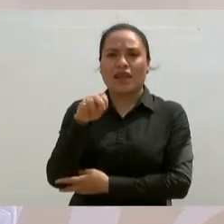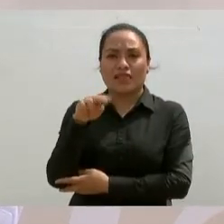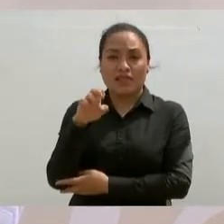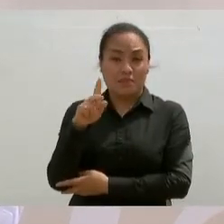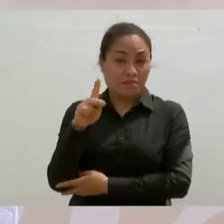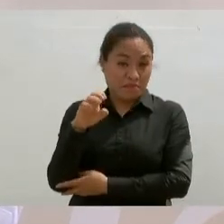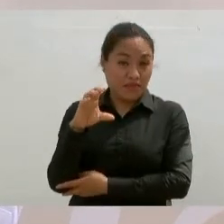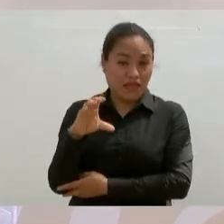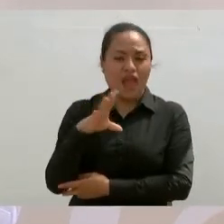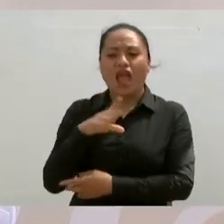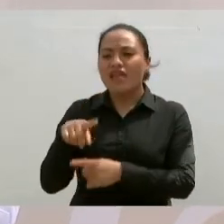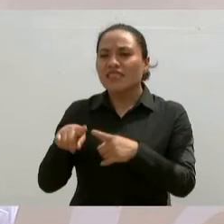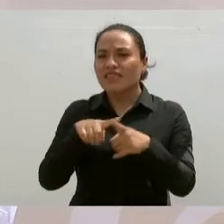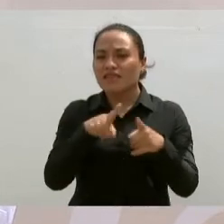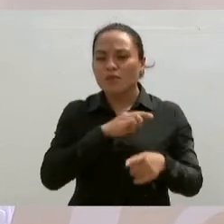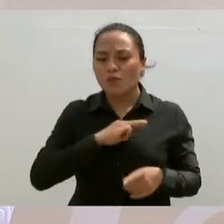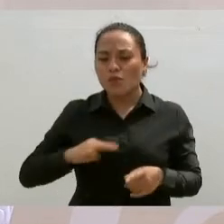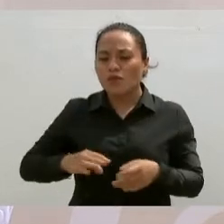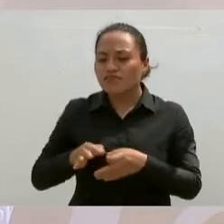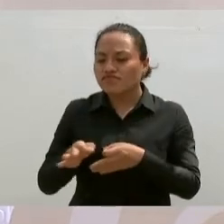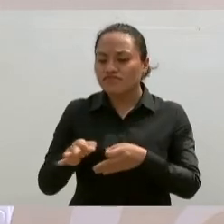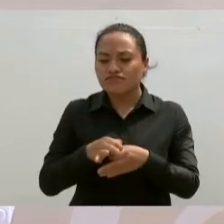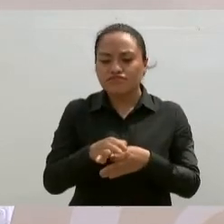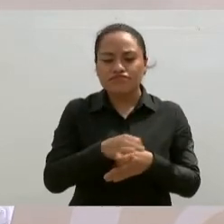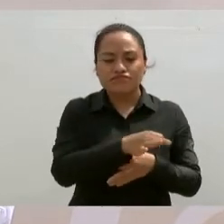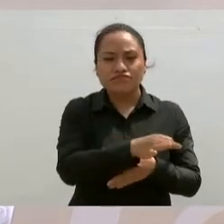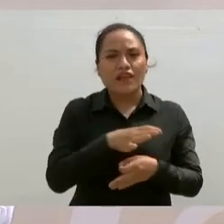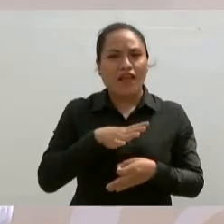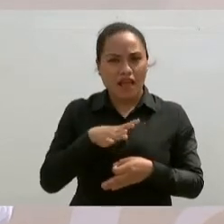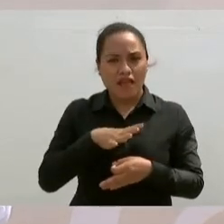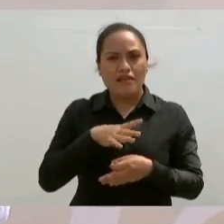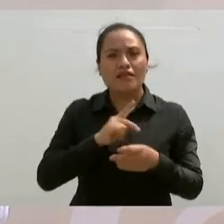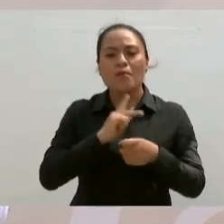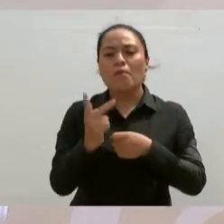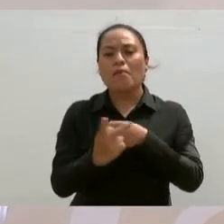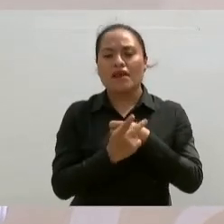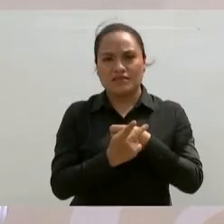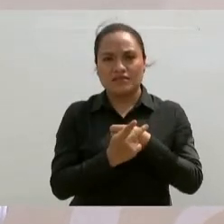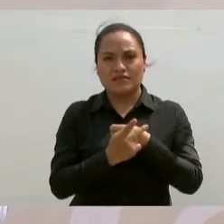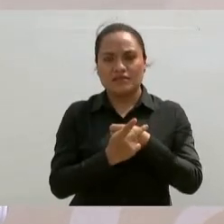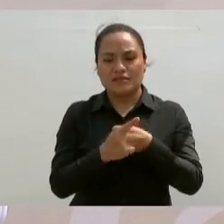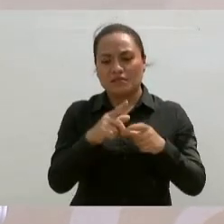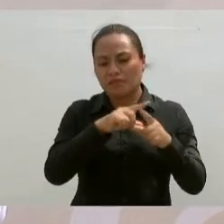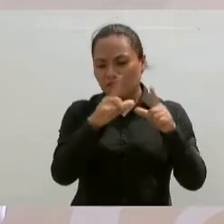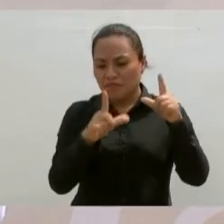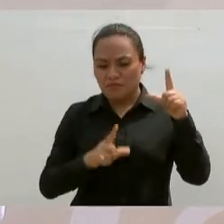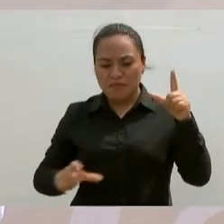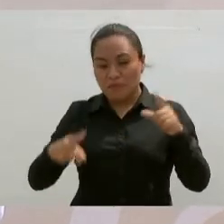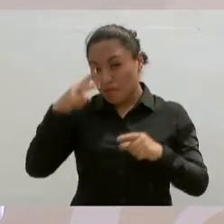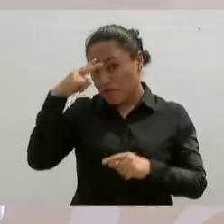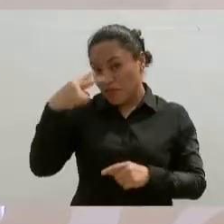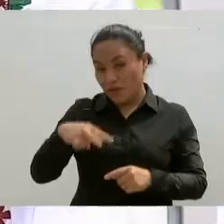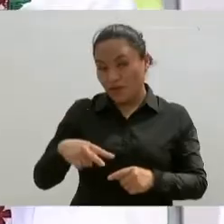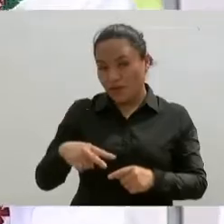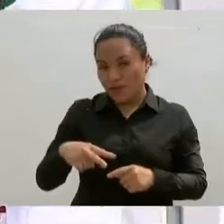municipios de Oaxaca y del país se están